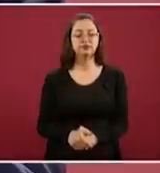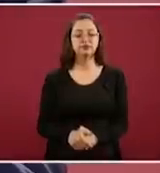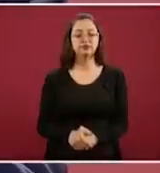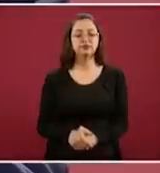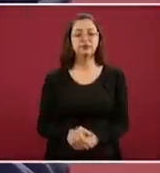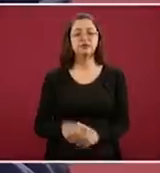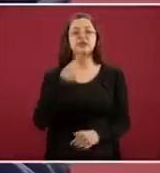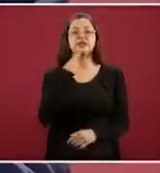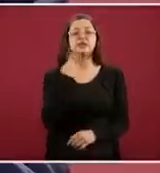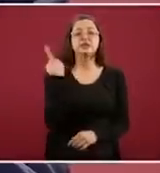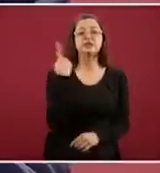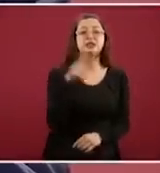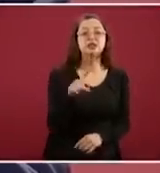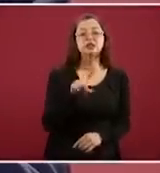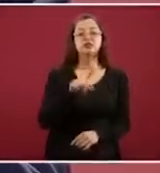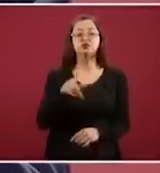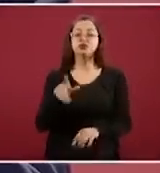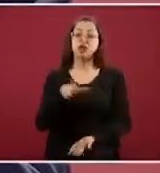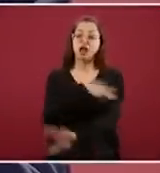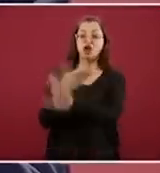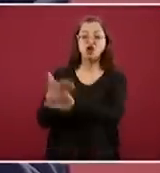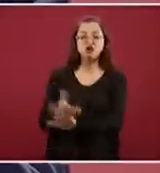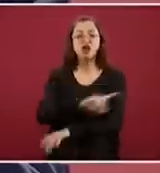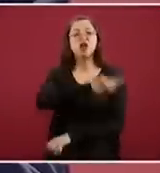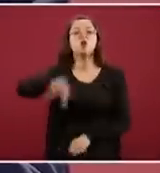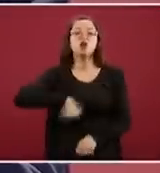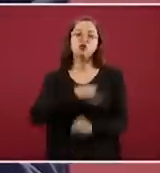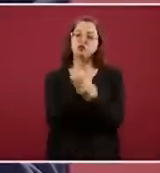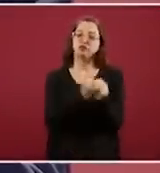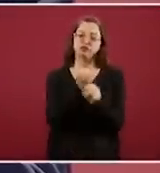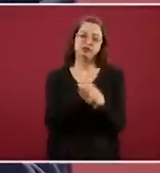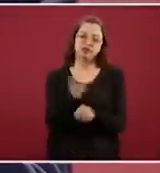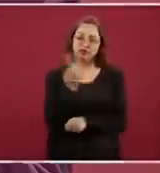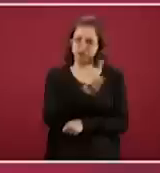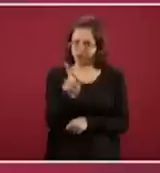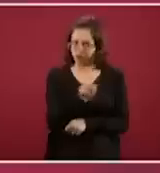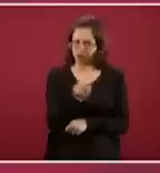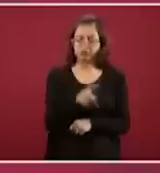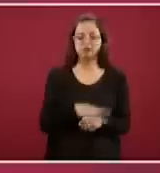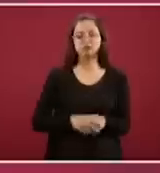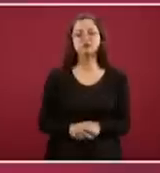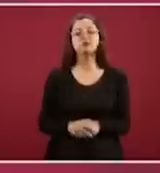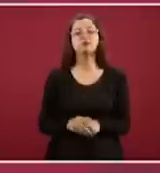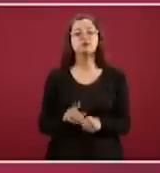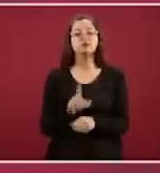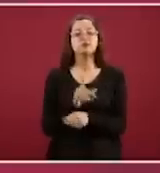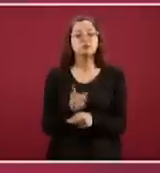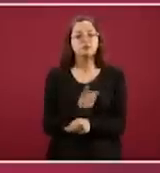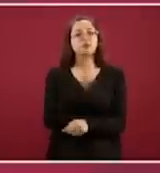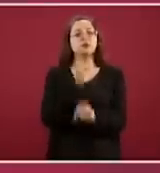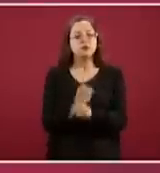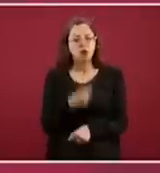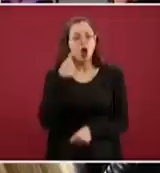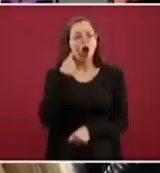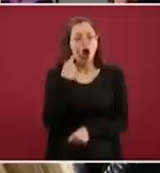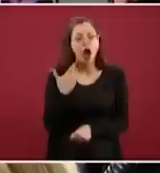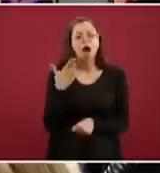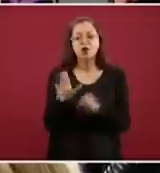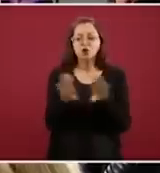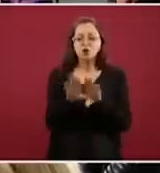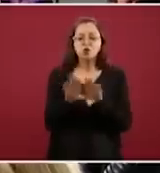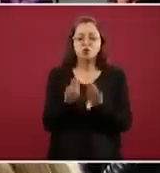actúa y luego averiguas. O sea, vamos primero a ver qué es lo